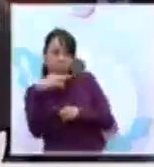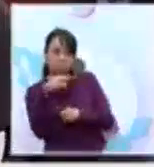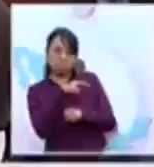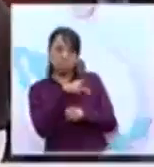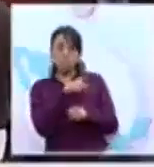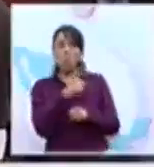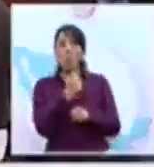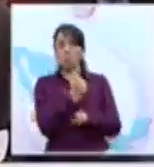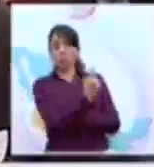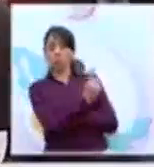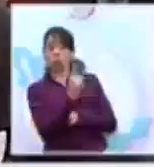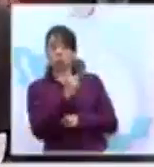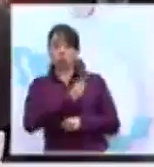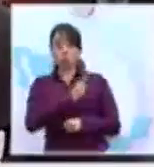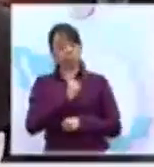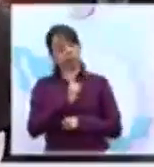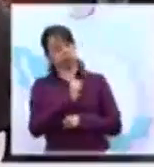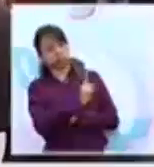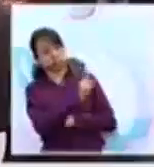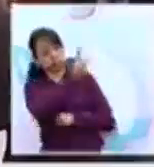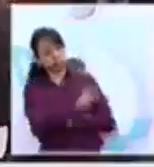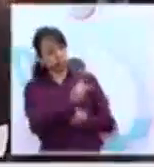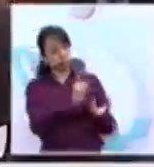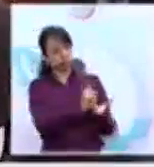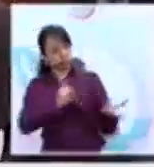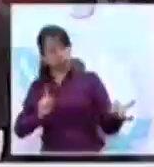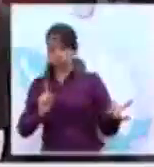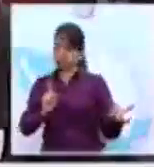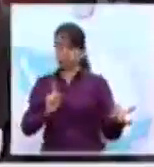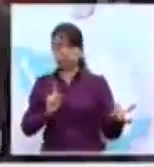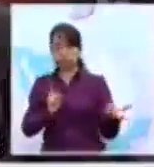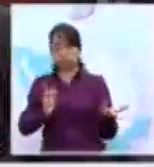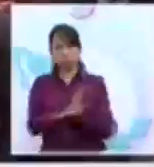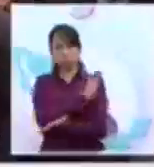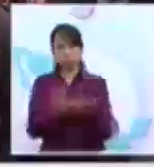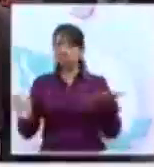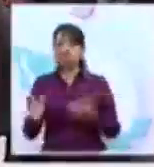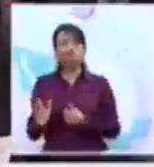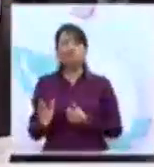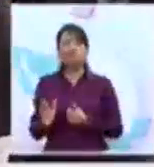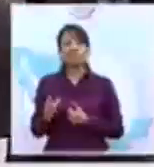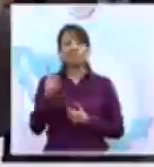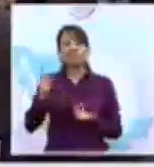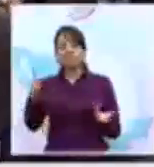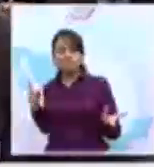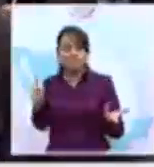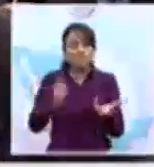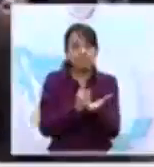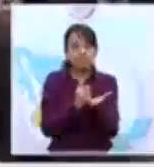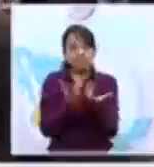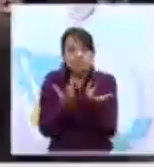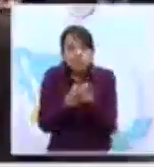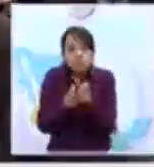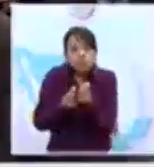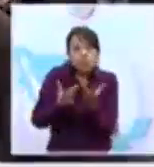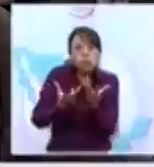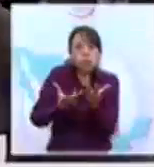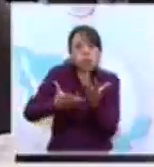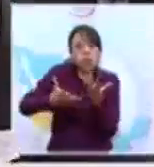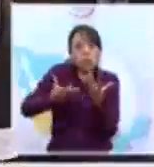aislado, sino se concibe fundamentalmente interactuando, sobre todo dentro de un ámbito de relaciones que es su